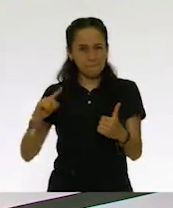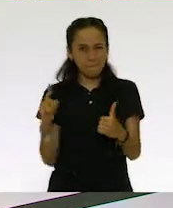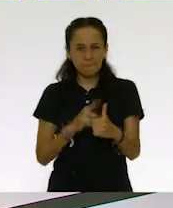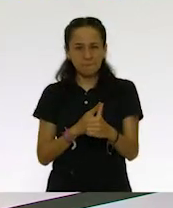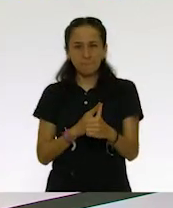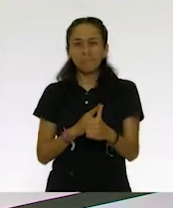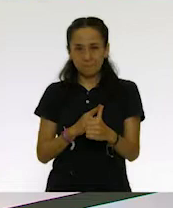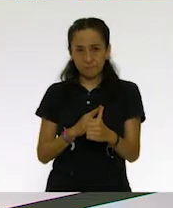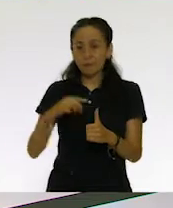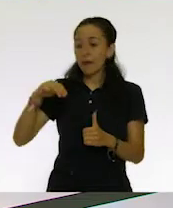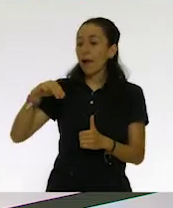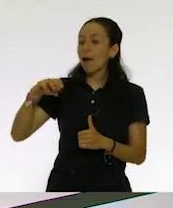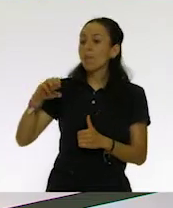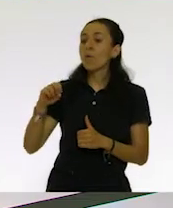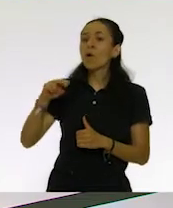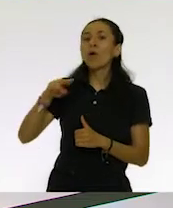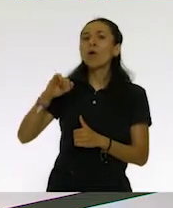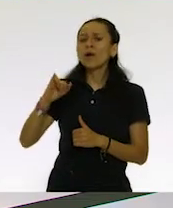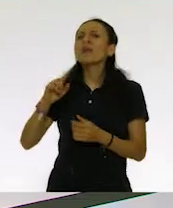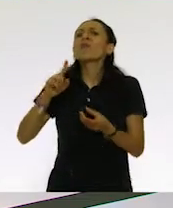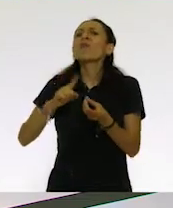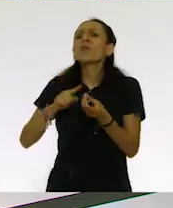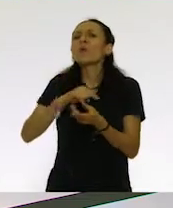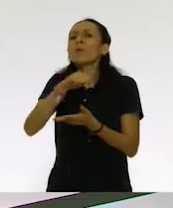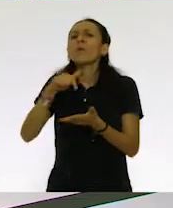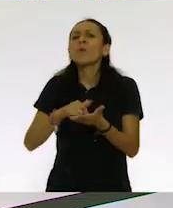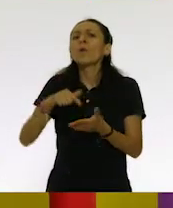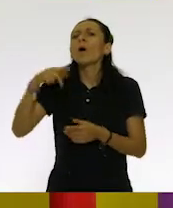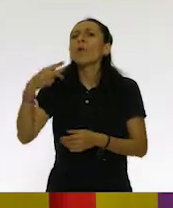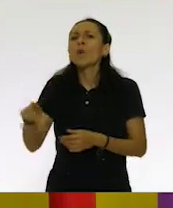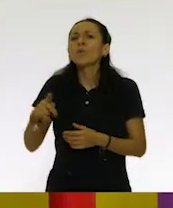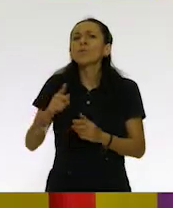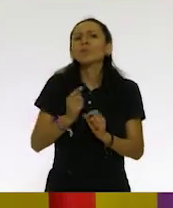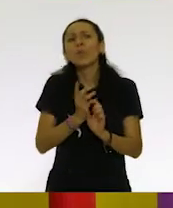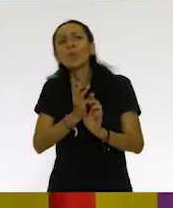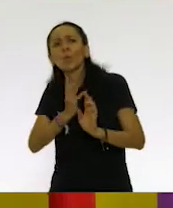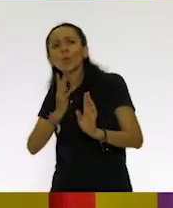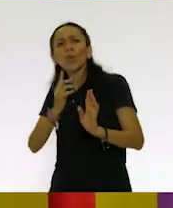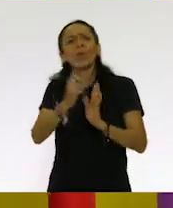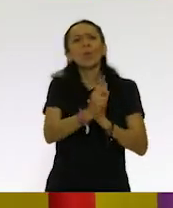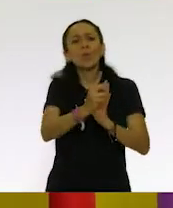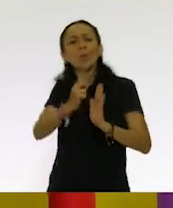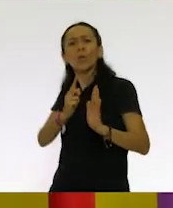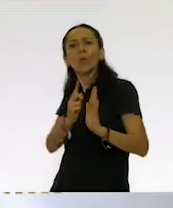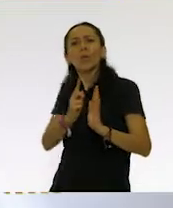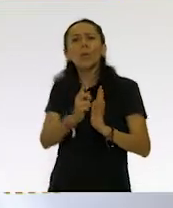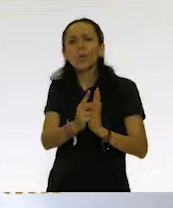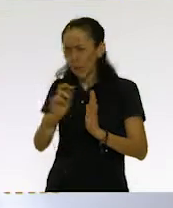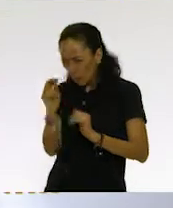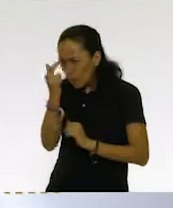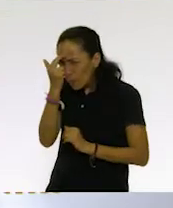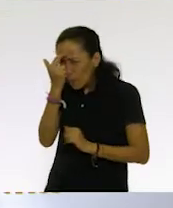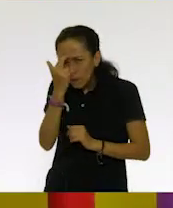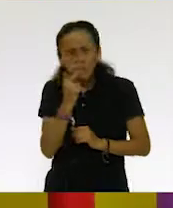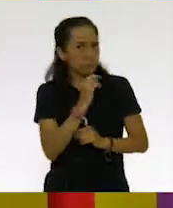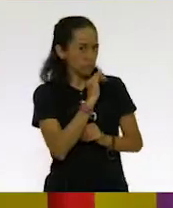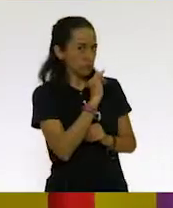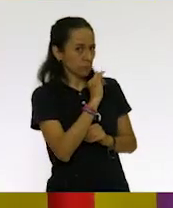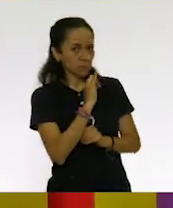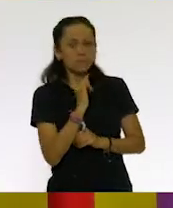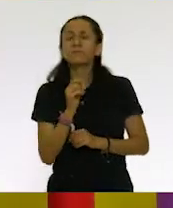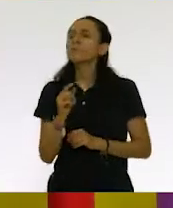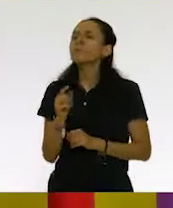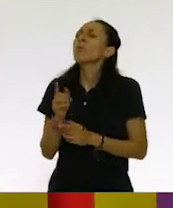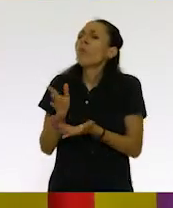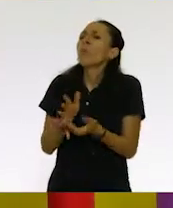estaba formada Moni. ¿Me ayudas a contar? ¿Sí recuerdas en qué lugar estaba formada? Sí. A ver, ¿en qué lugar estaba formada? En el 4º lugar. En